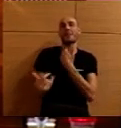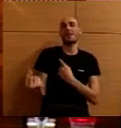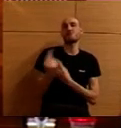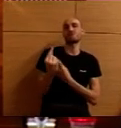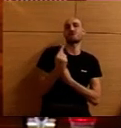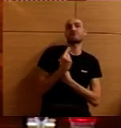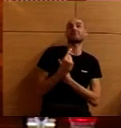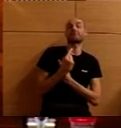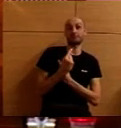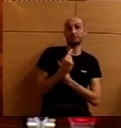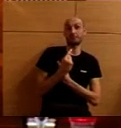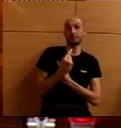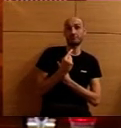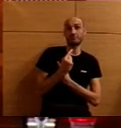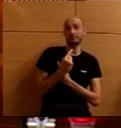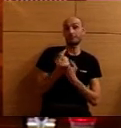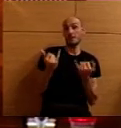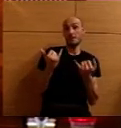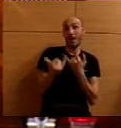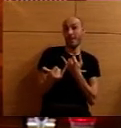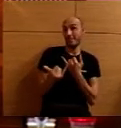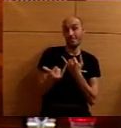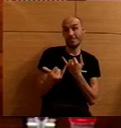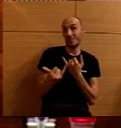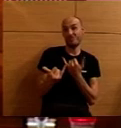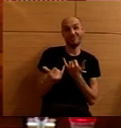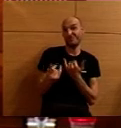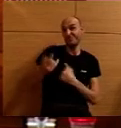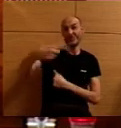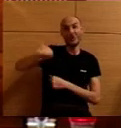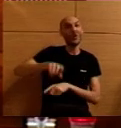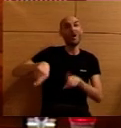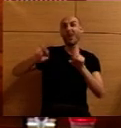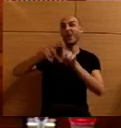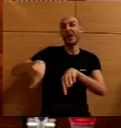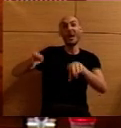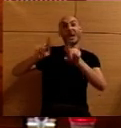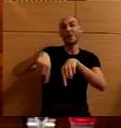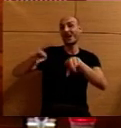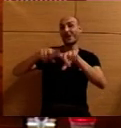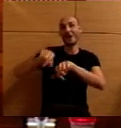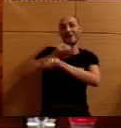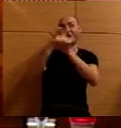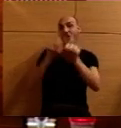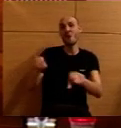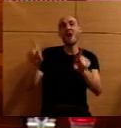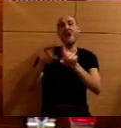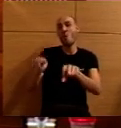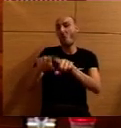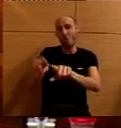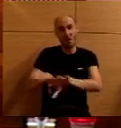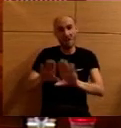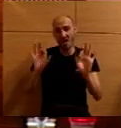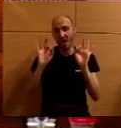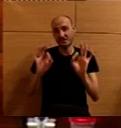nosotros. Mire, ustedes siguen siendo los de siempre, siguen donde siempre han estado y no voy a decirle yo dónde